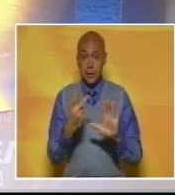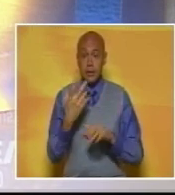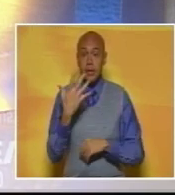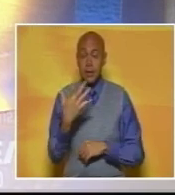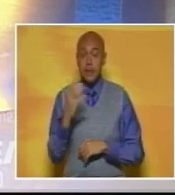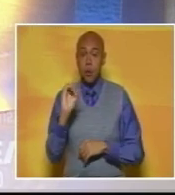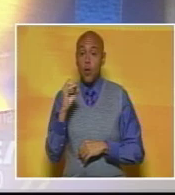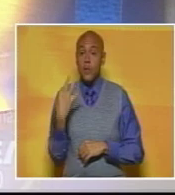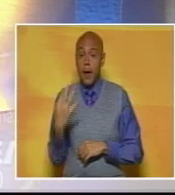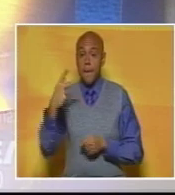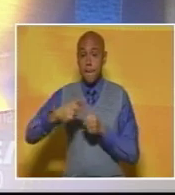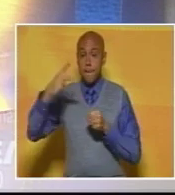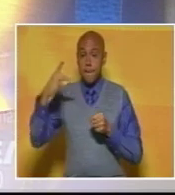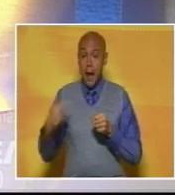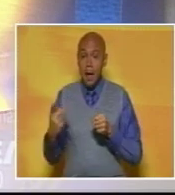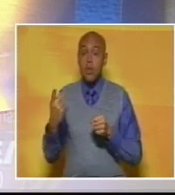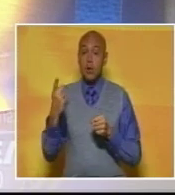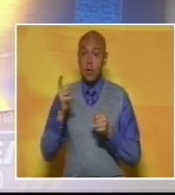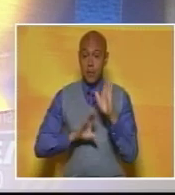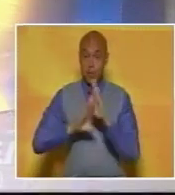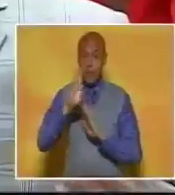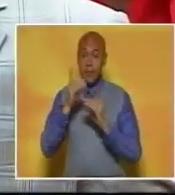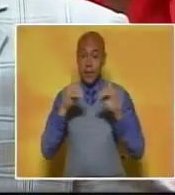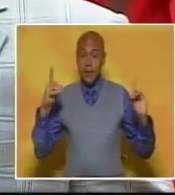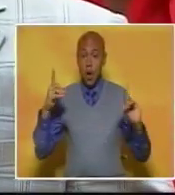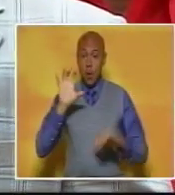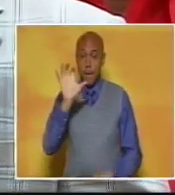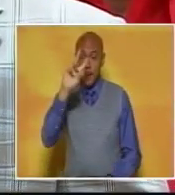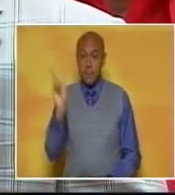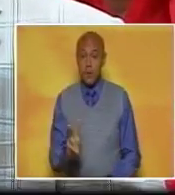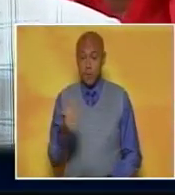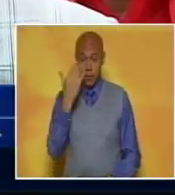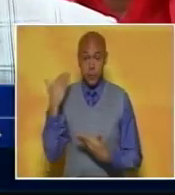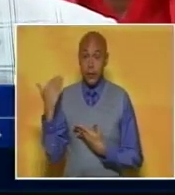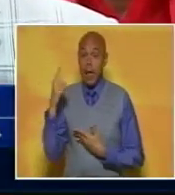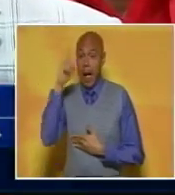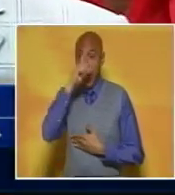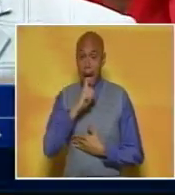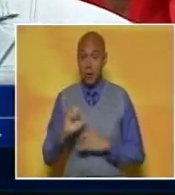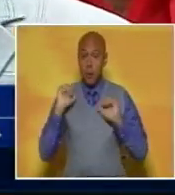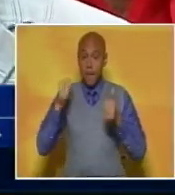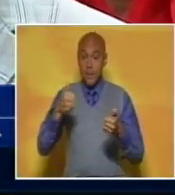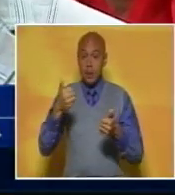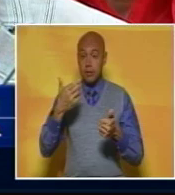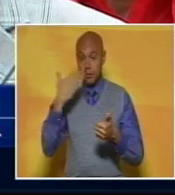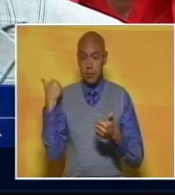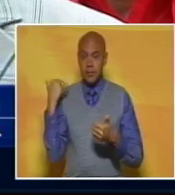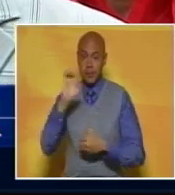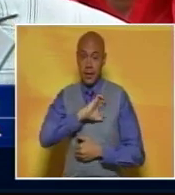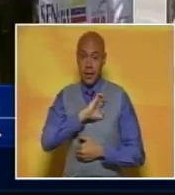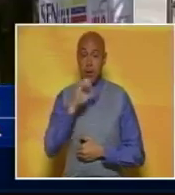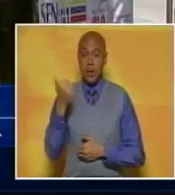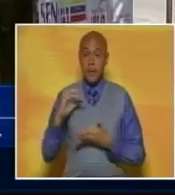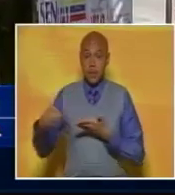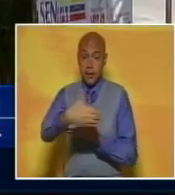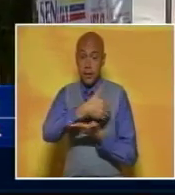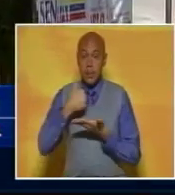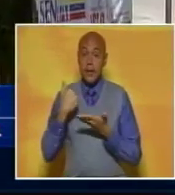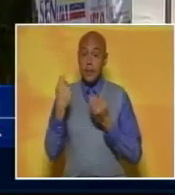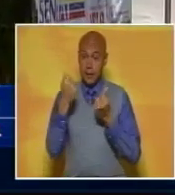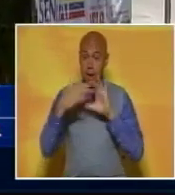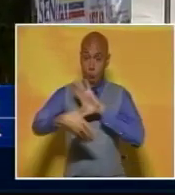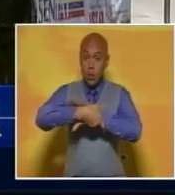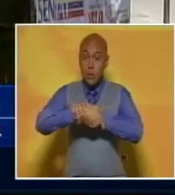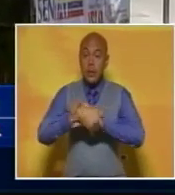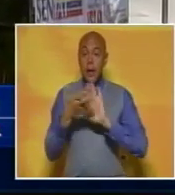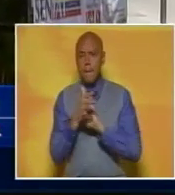2.700.503 petros para el desarrollo del país. Cabello Rondón destacó que para el inicio de este año se obtuvo una recaudación del impuesto sobre la renta